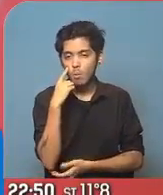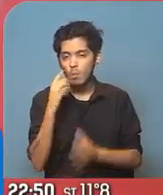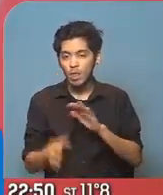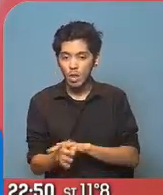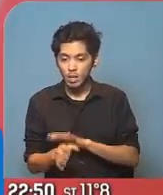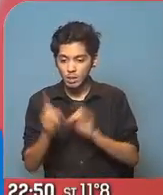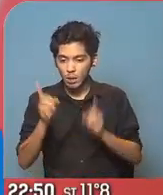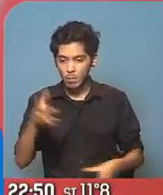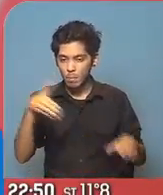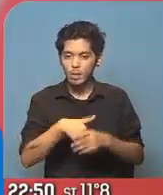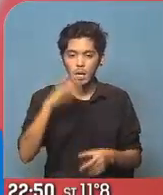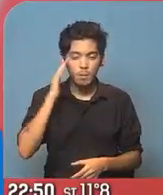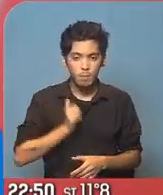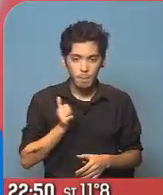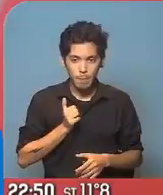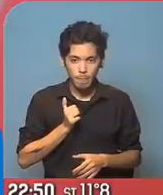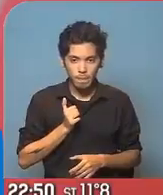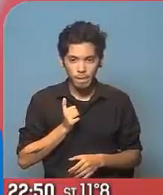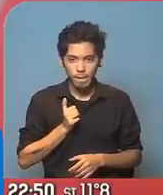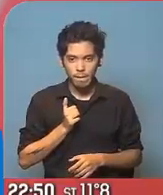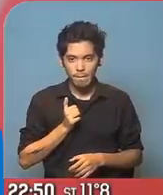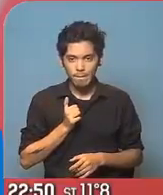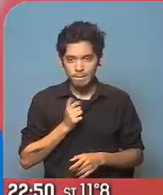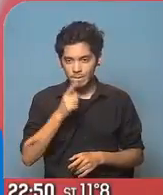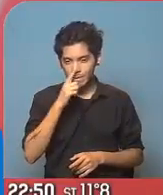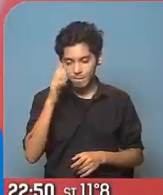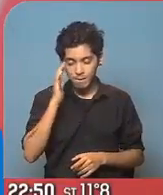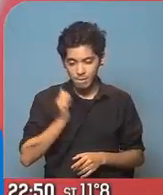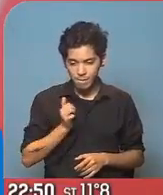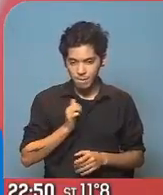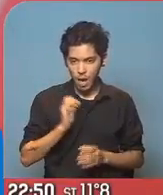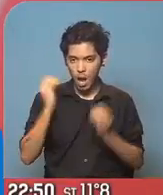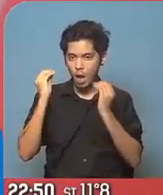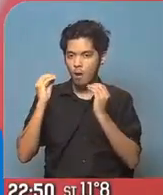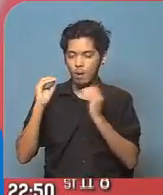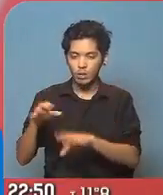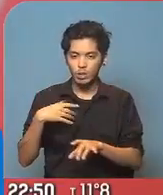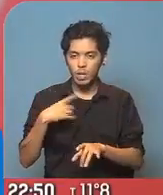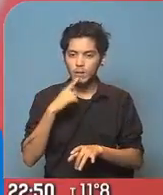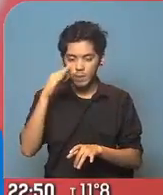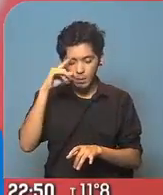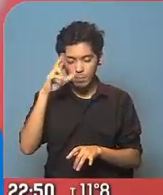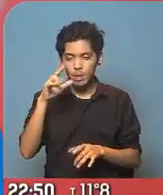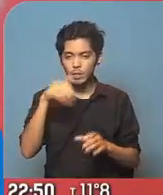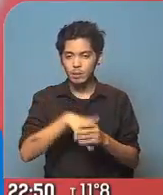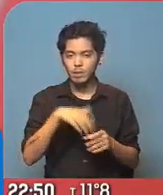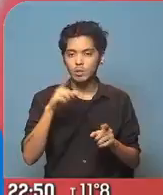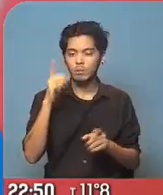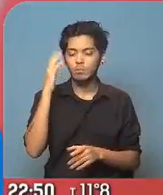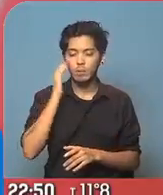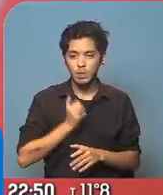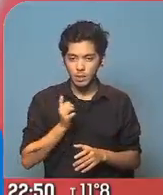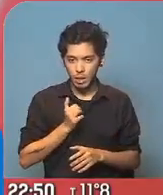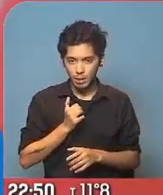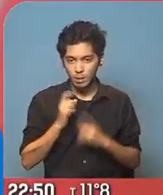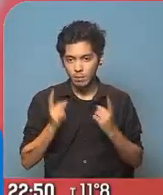militar para resolver el problema de los camioneros. Los camioneros terminaron torciéndole el brazo a Temer y a la intervención militar con el rechazo que hubo. Esto también vamos a